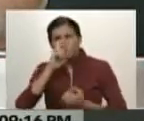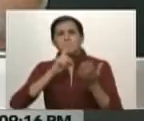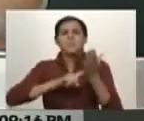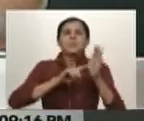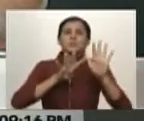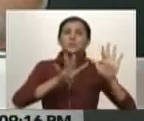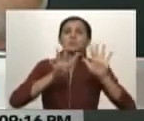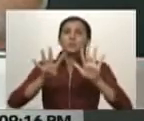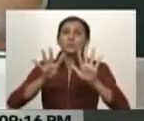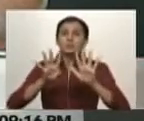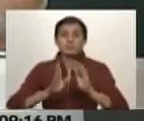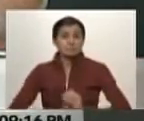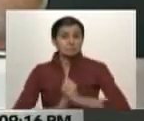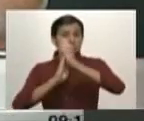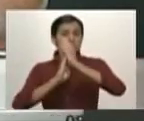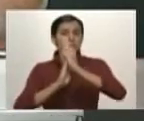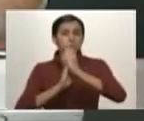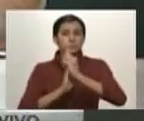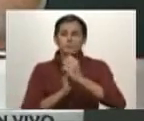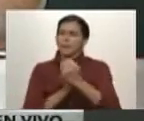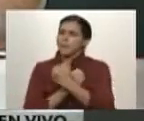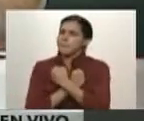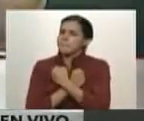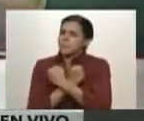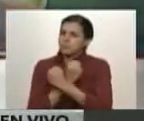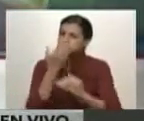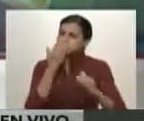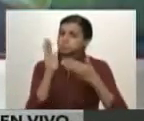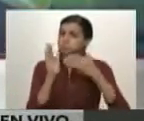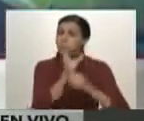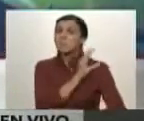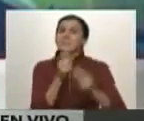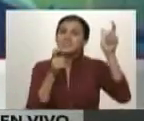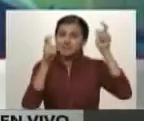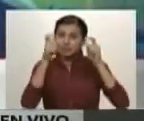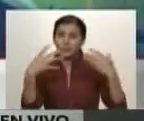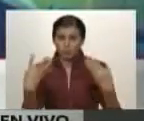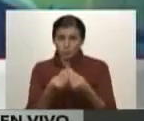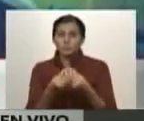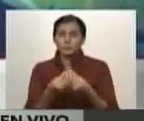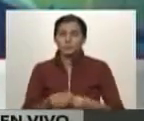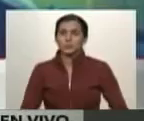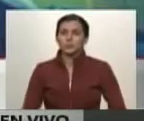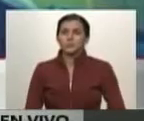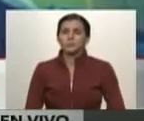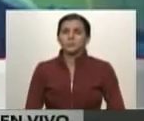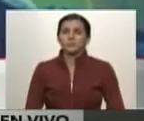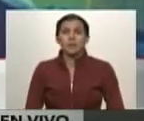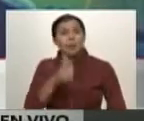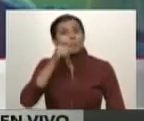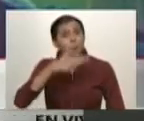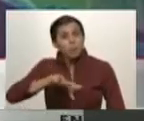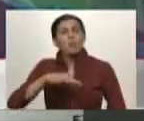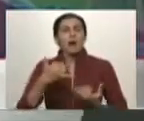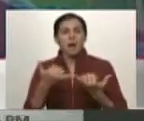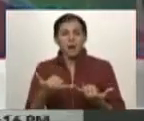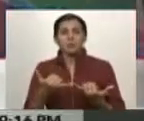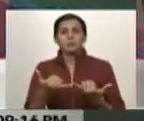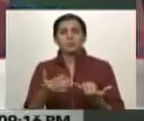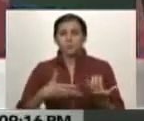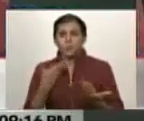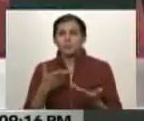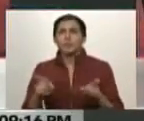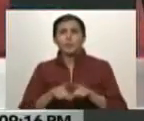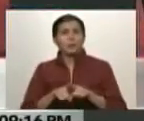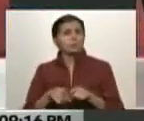la dirección de nuestro amado y eterno comandante hugo chávez nuestro pueblo pueda como ha